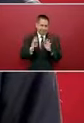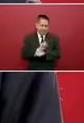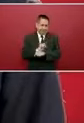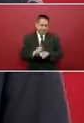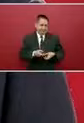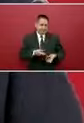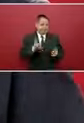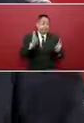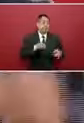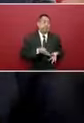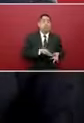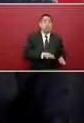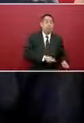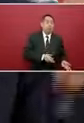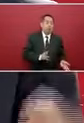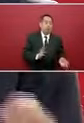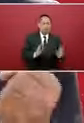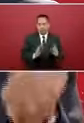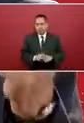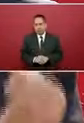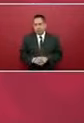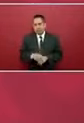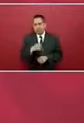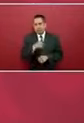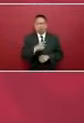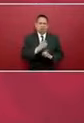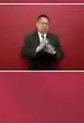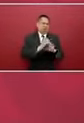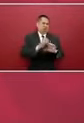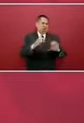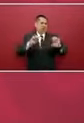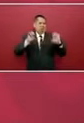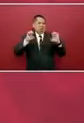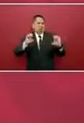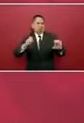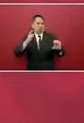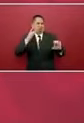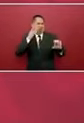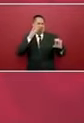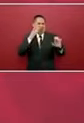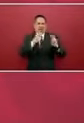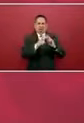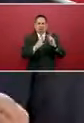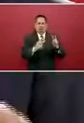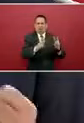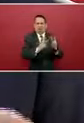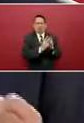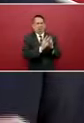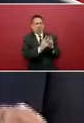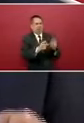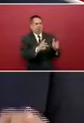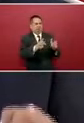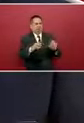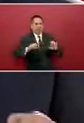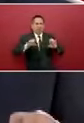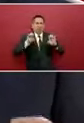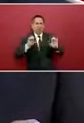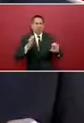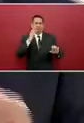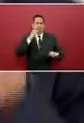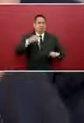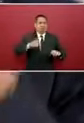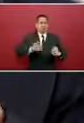suavemente, y sus camionetones, las trocas, ¿no?